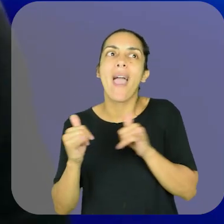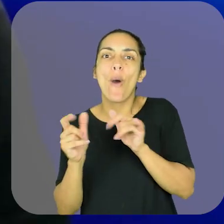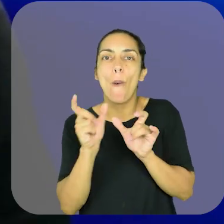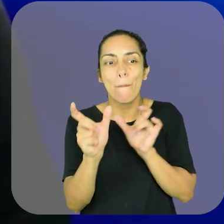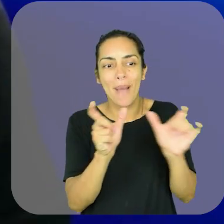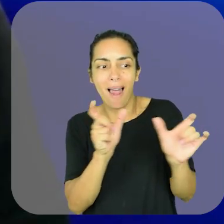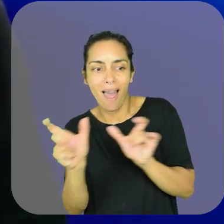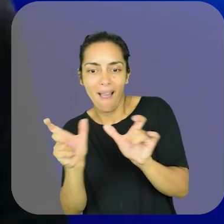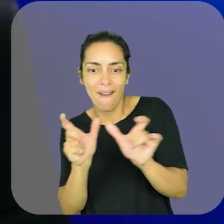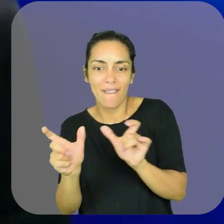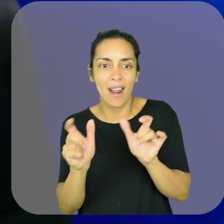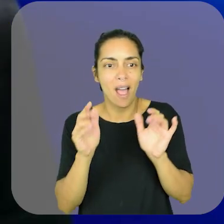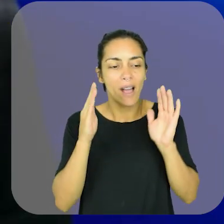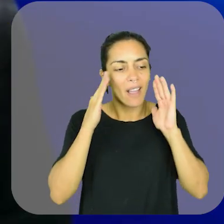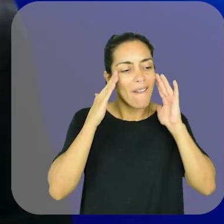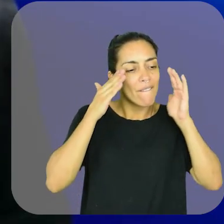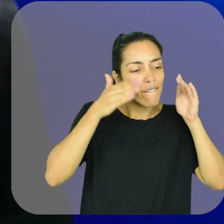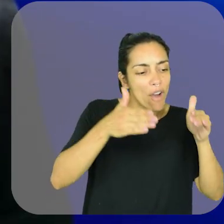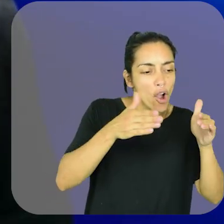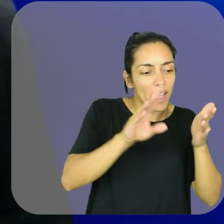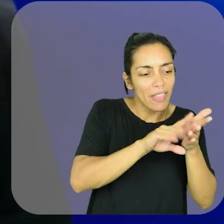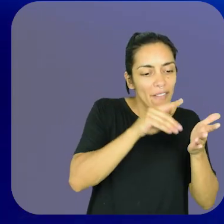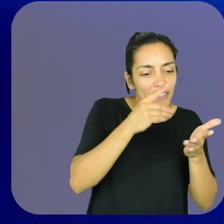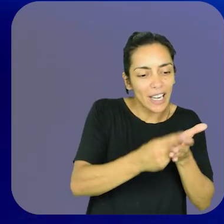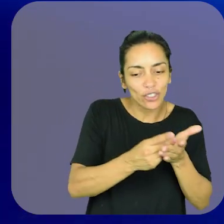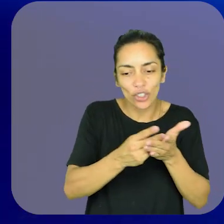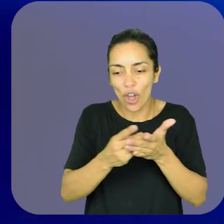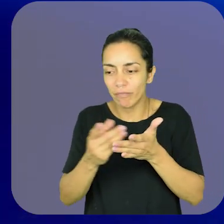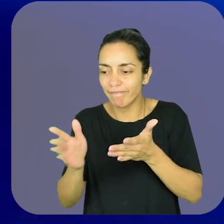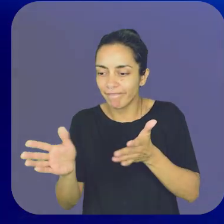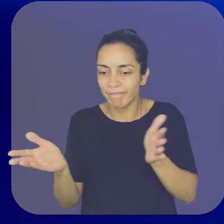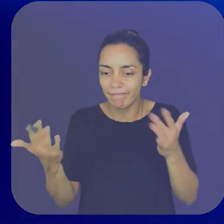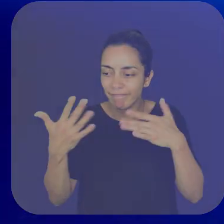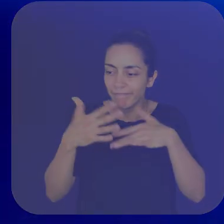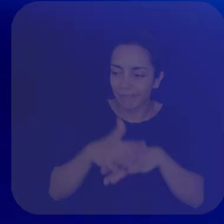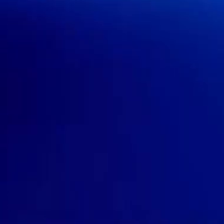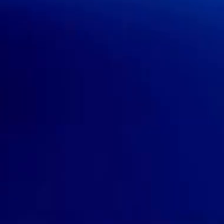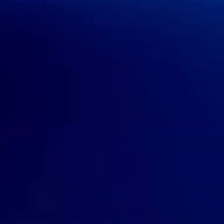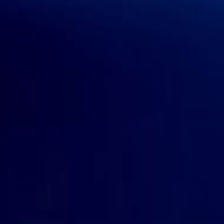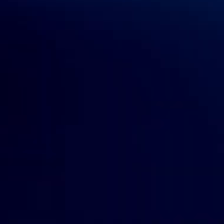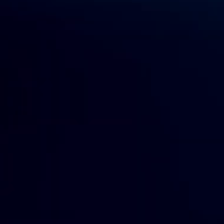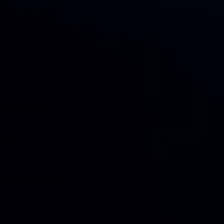entre el enfoque y el significado de la palabra. Genial, Bueno, me va a servir, me va a inspirar un montón. Muchas gracias.